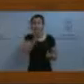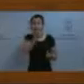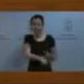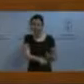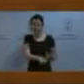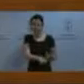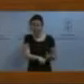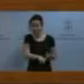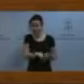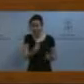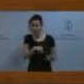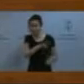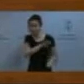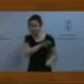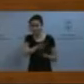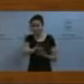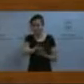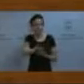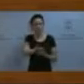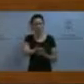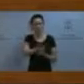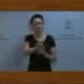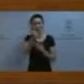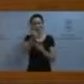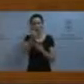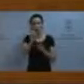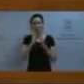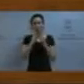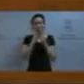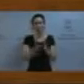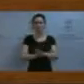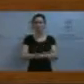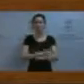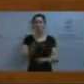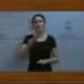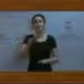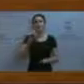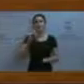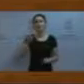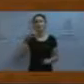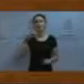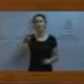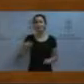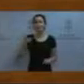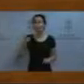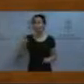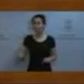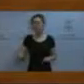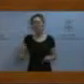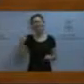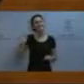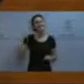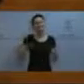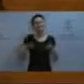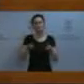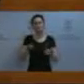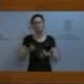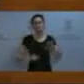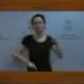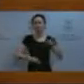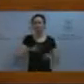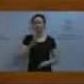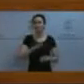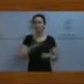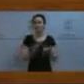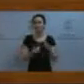por qué conocerlo, lo aprobó el Consejo de Administración, la entonces presidenta, que era doña Belén Fernández. Mire, ¿sabe cuánto suelo industrial decían que iban a vender en ese plan